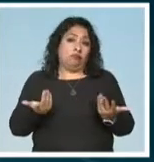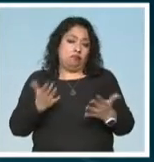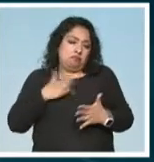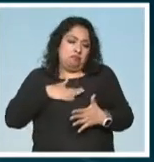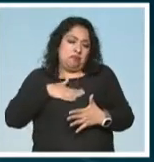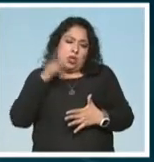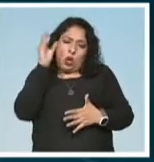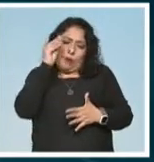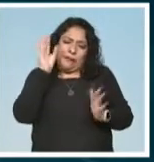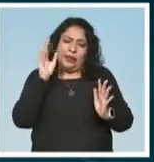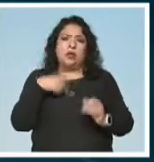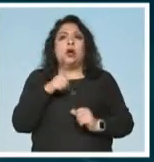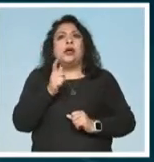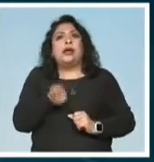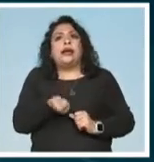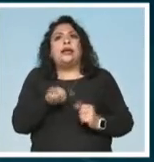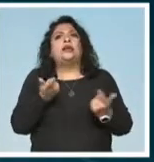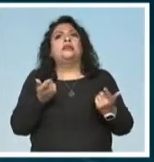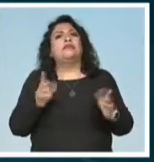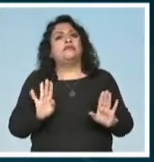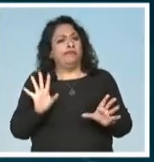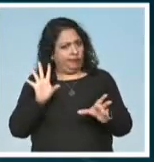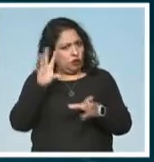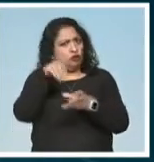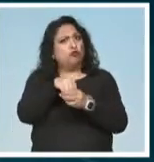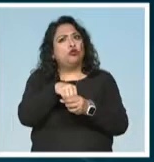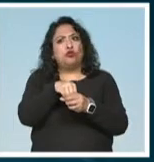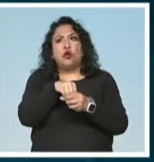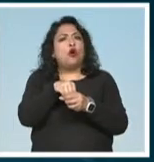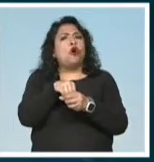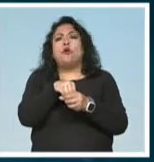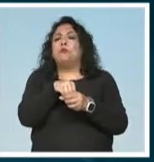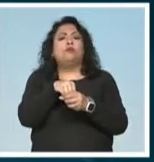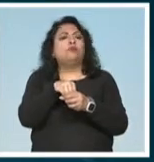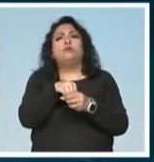desde mi punto de vista, es como el aspecto incluyente, que